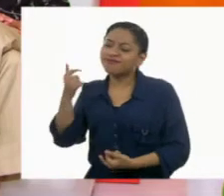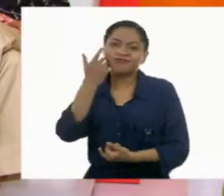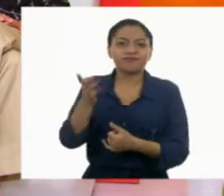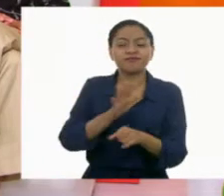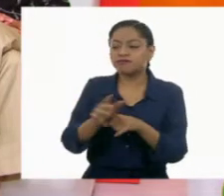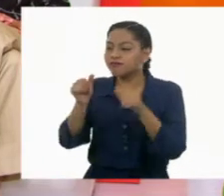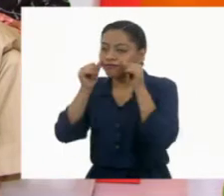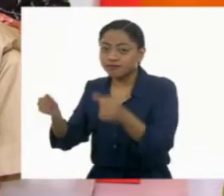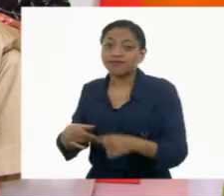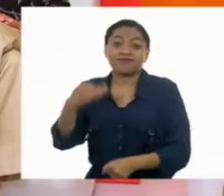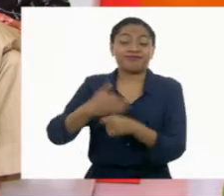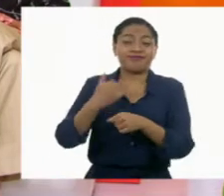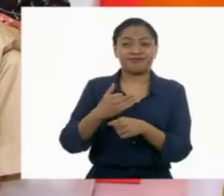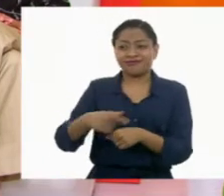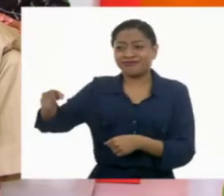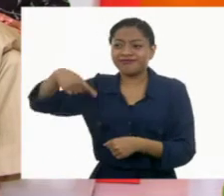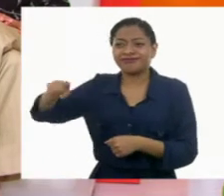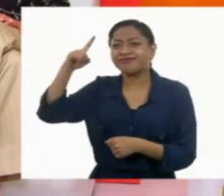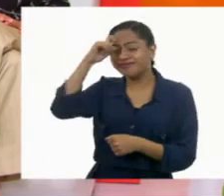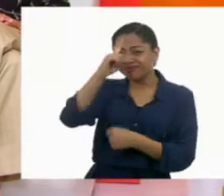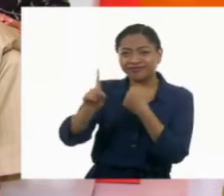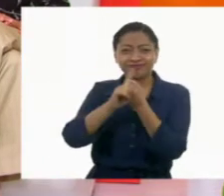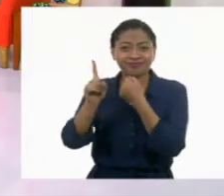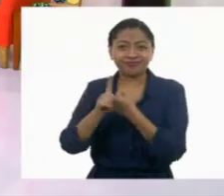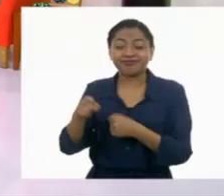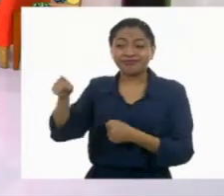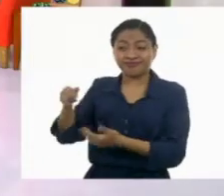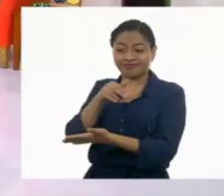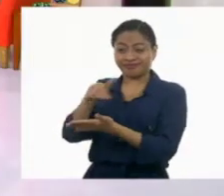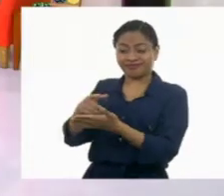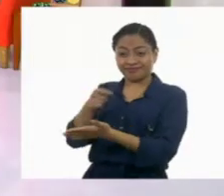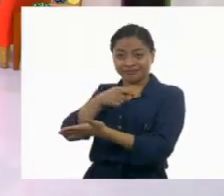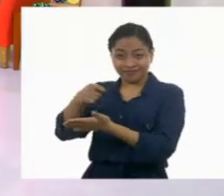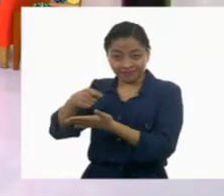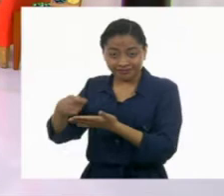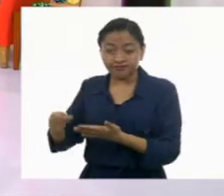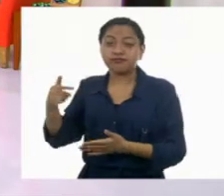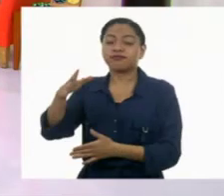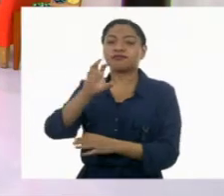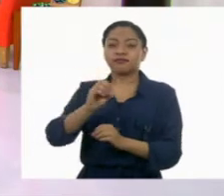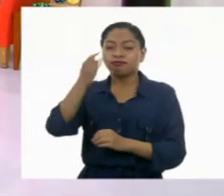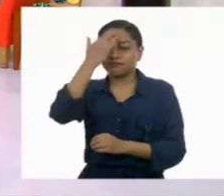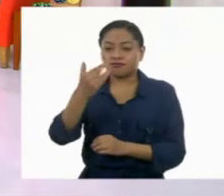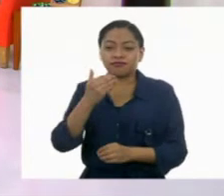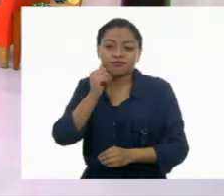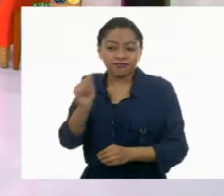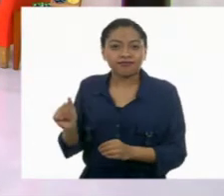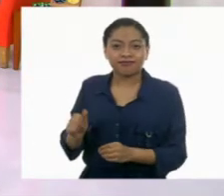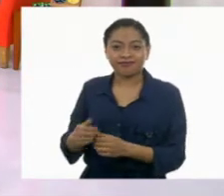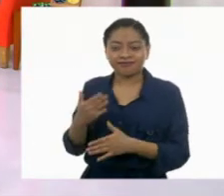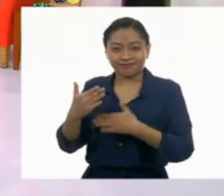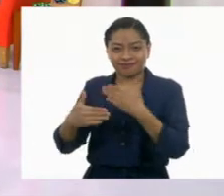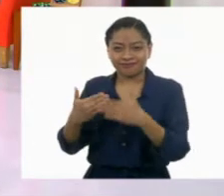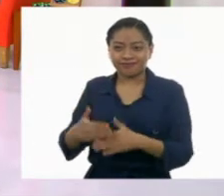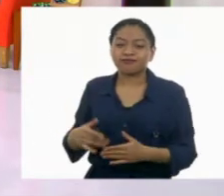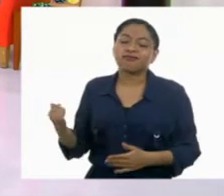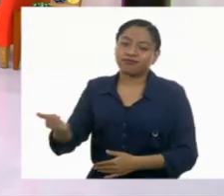habitualmente presentan los niños y las niñas en el proceso de consolidación tienen que ver con errores propios de